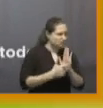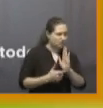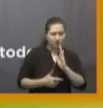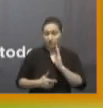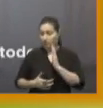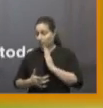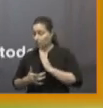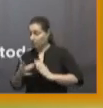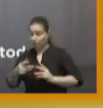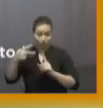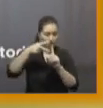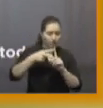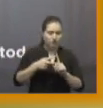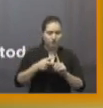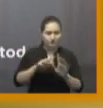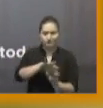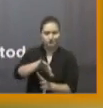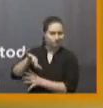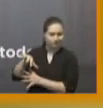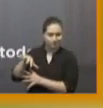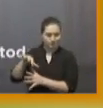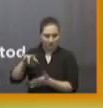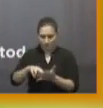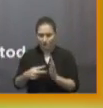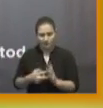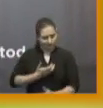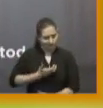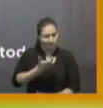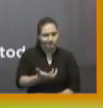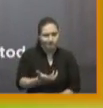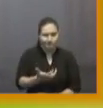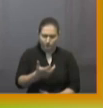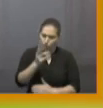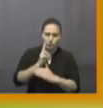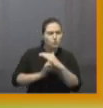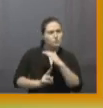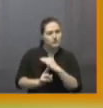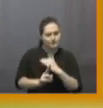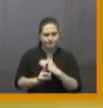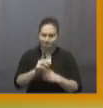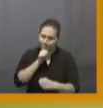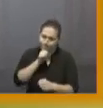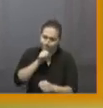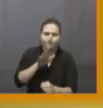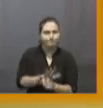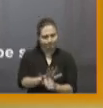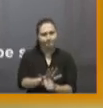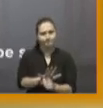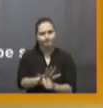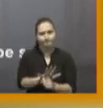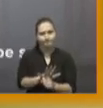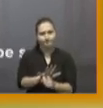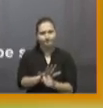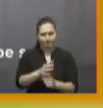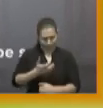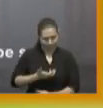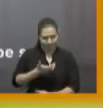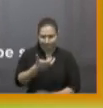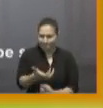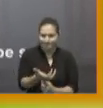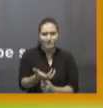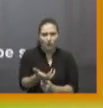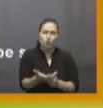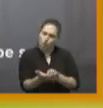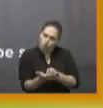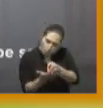huevo al huevo a la sardina al queso qué Busca con eso cosas prioritarias para